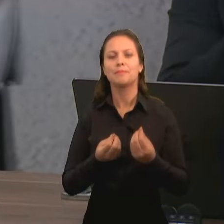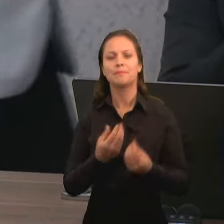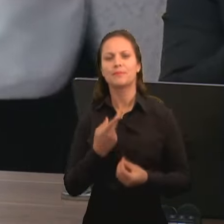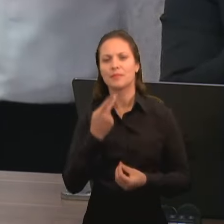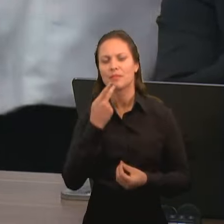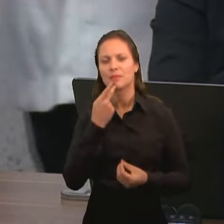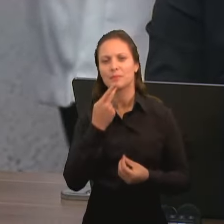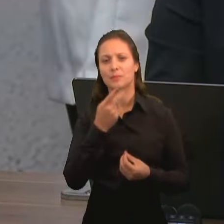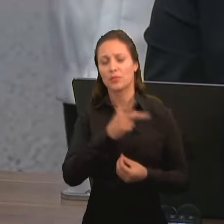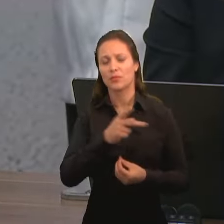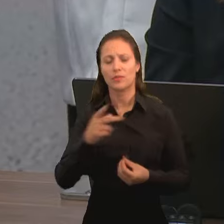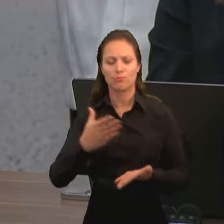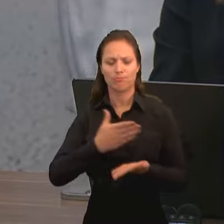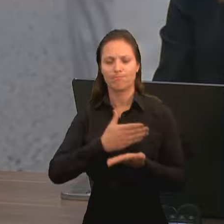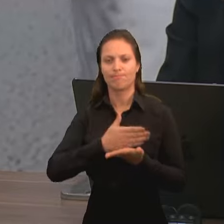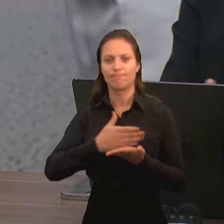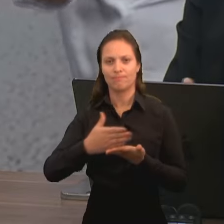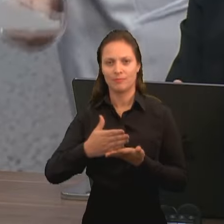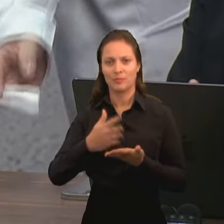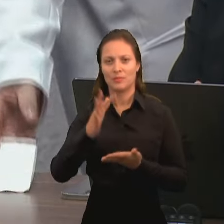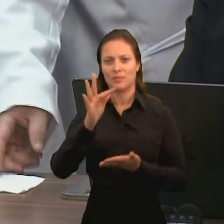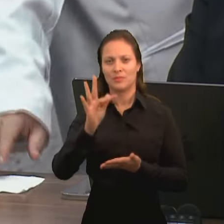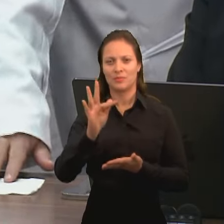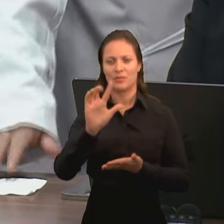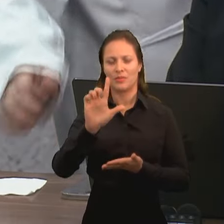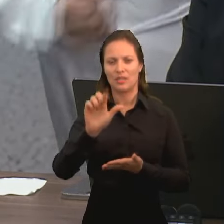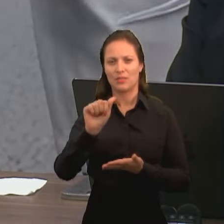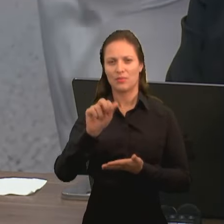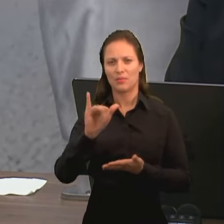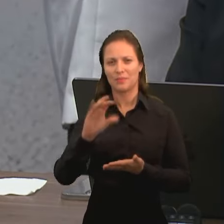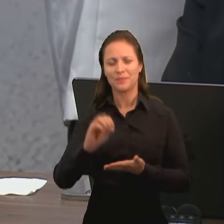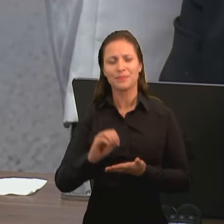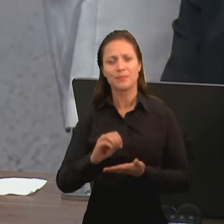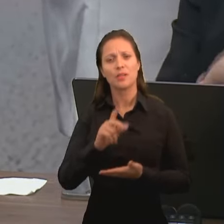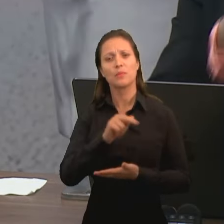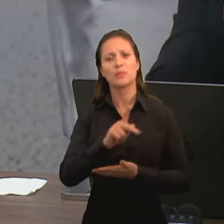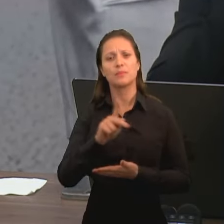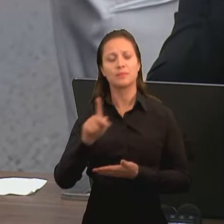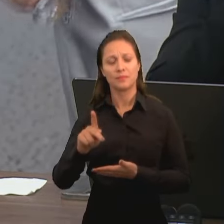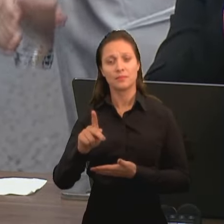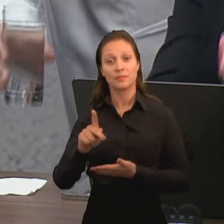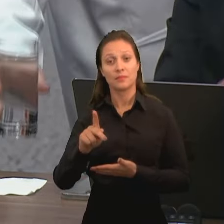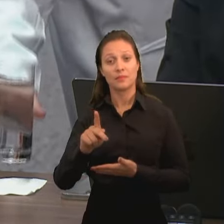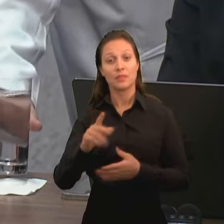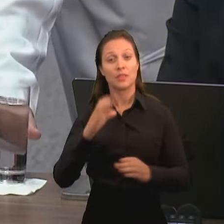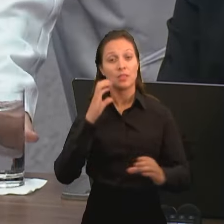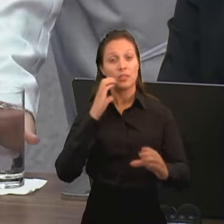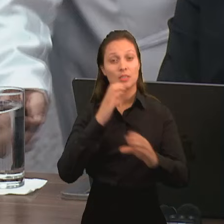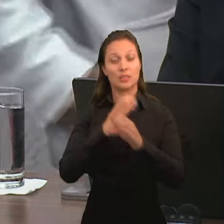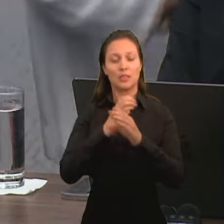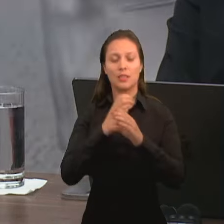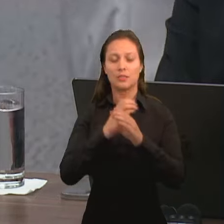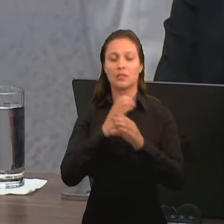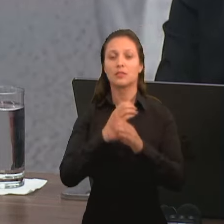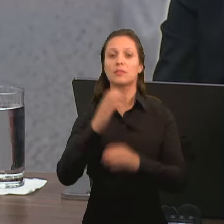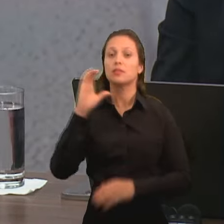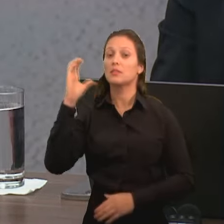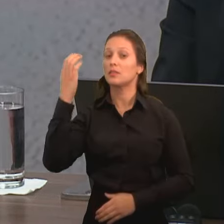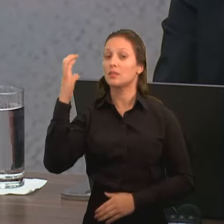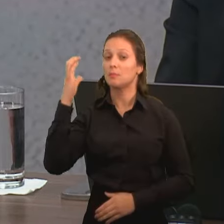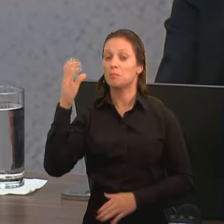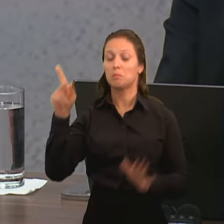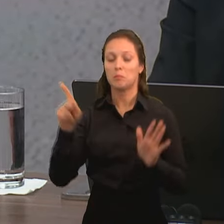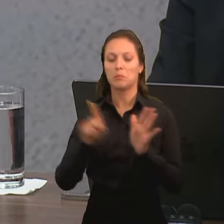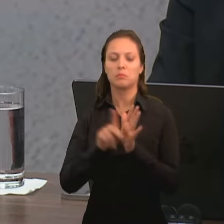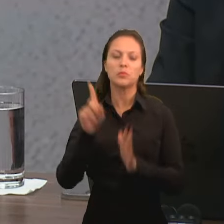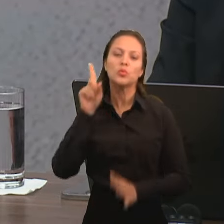voy a pasar la palabra al profesor Flavio Dupin Calmón. Es profesor de la Facultad de